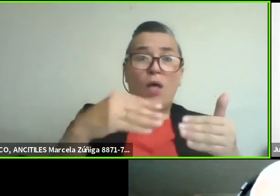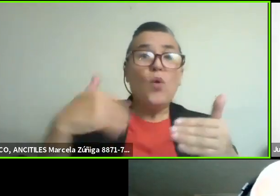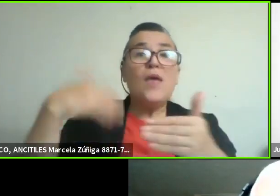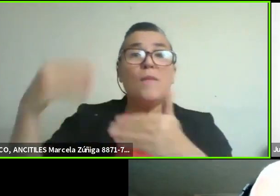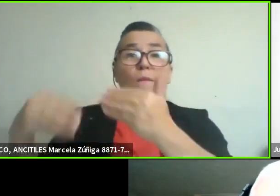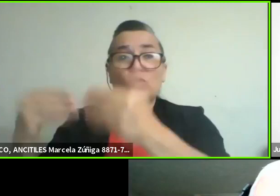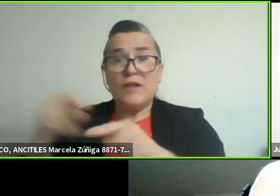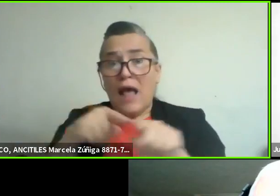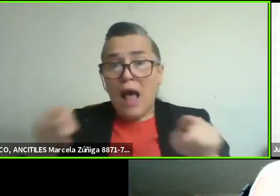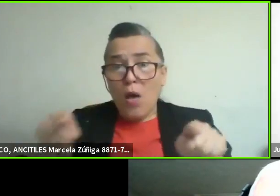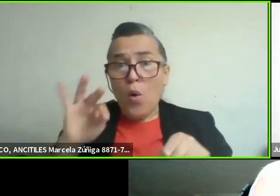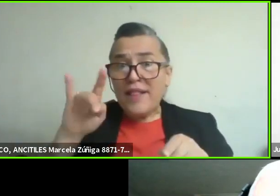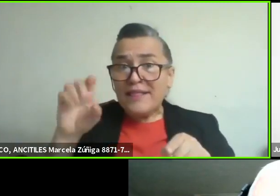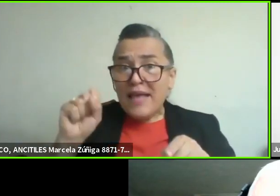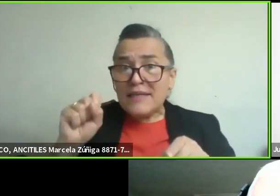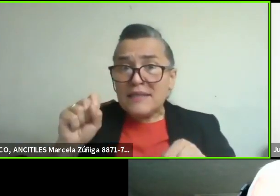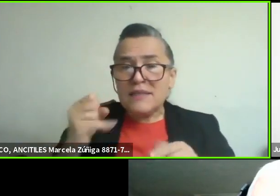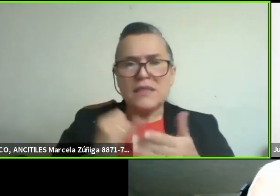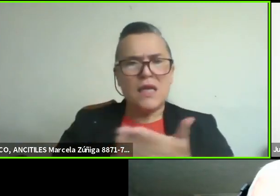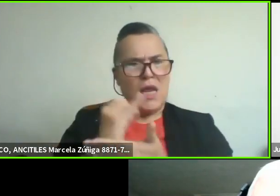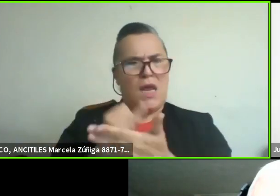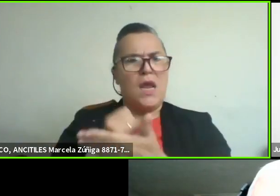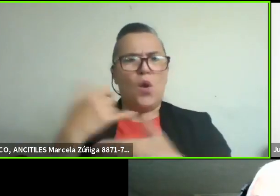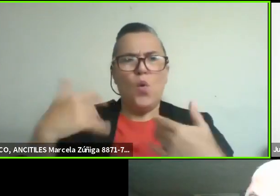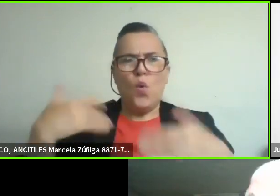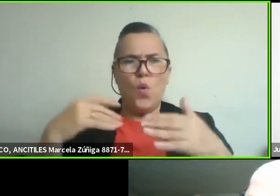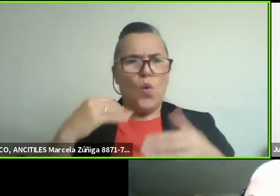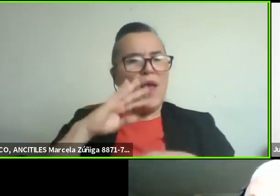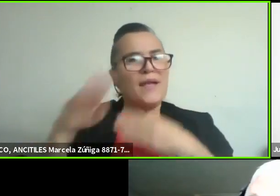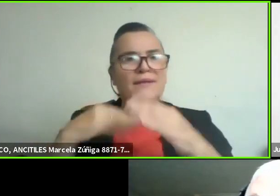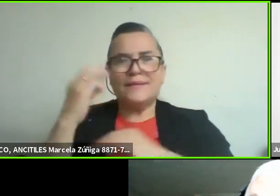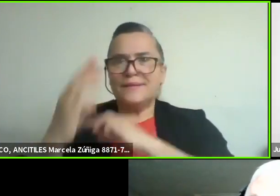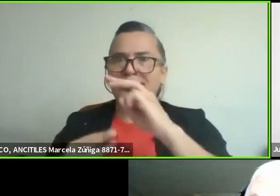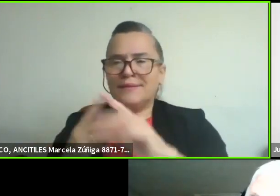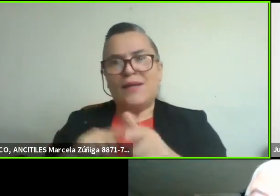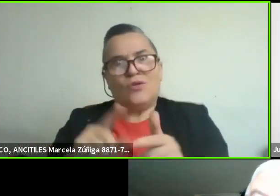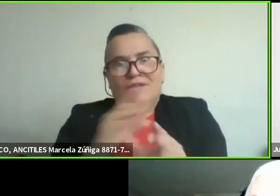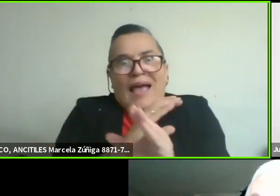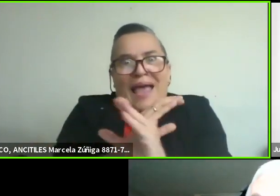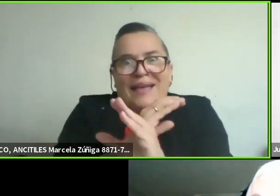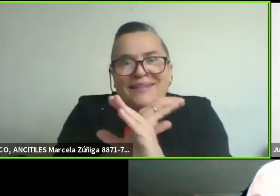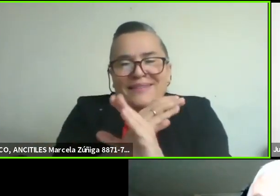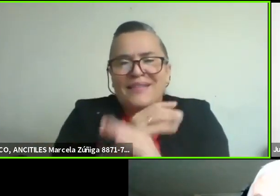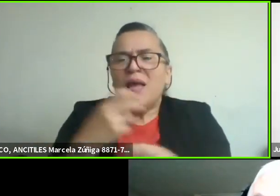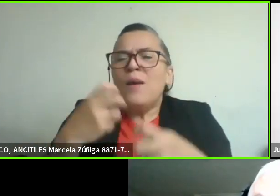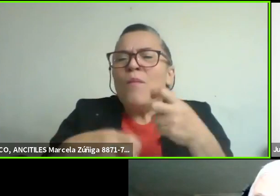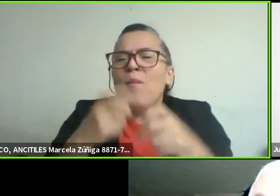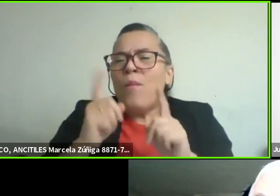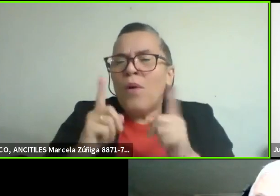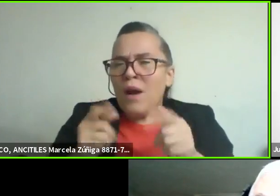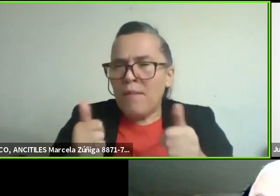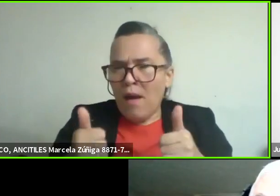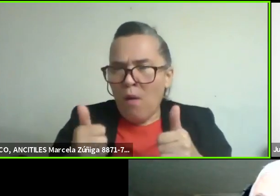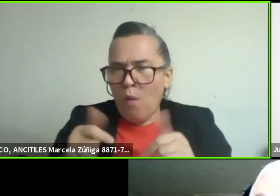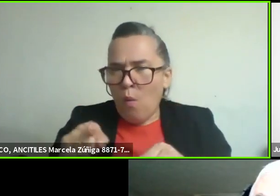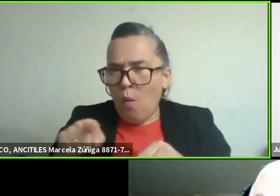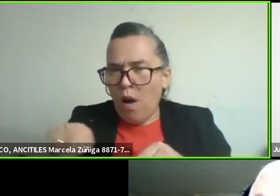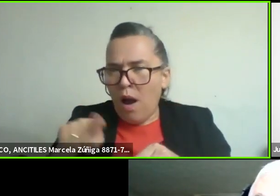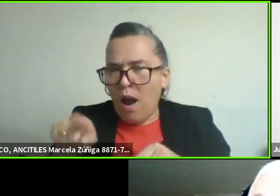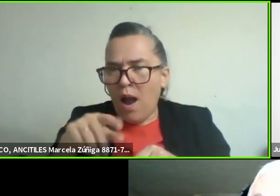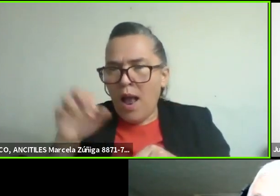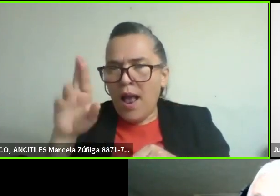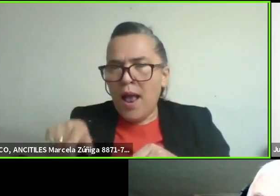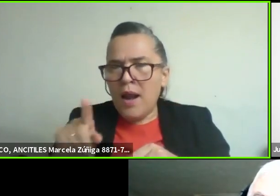en todas las universidades del mundo de manera que esto también hay que cuidarlo y un problema que tenemos en costa rica en ese sentido por ejemplo